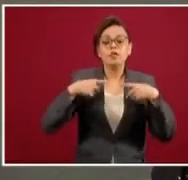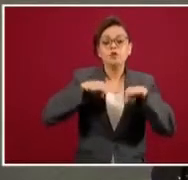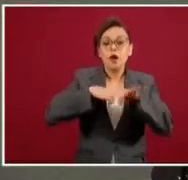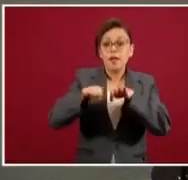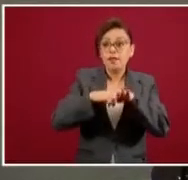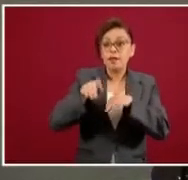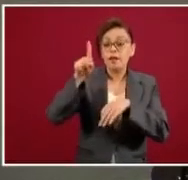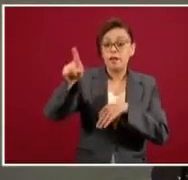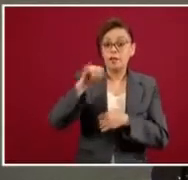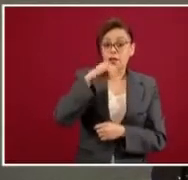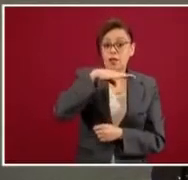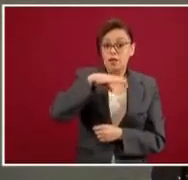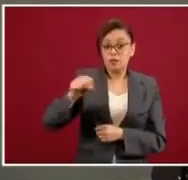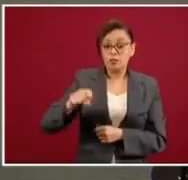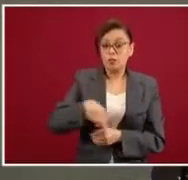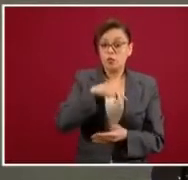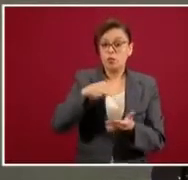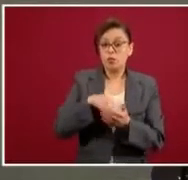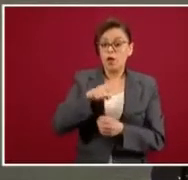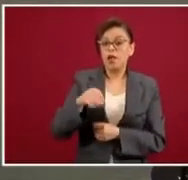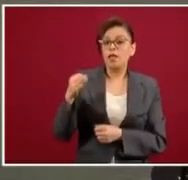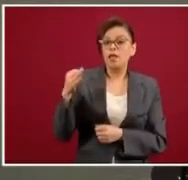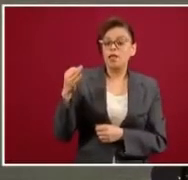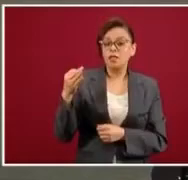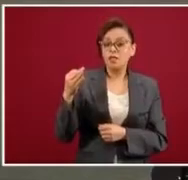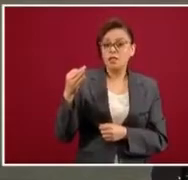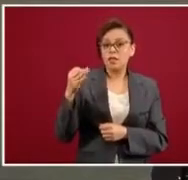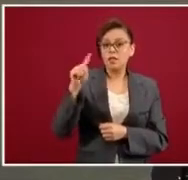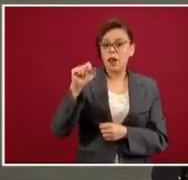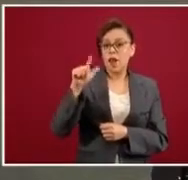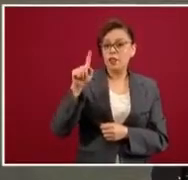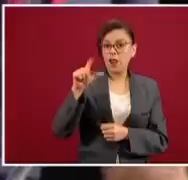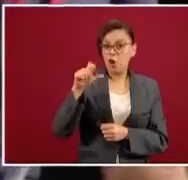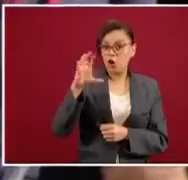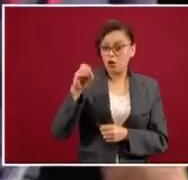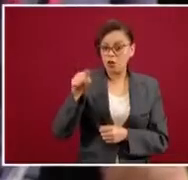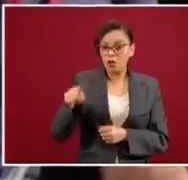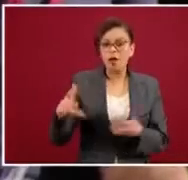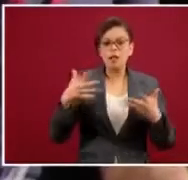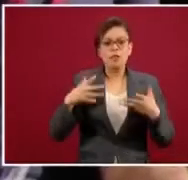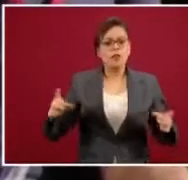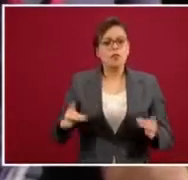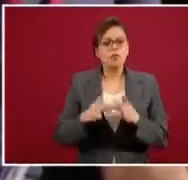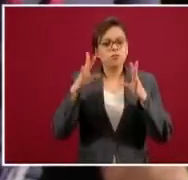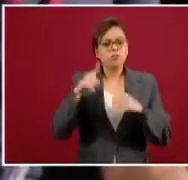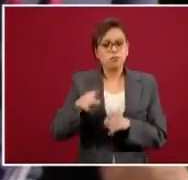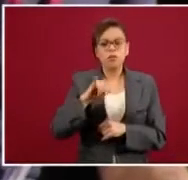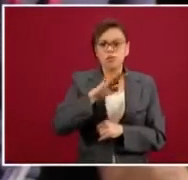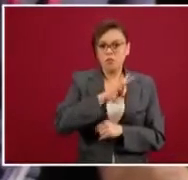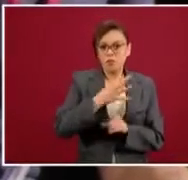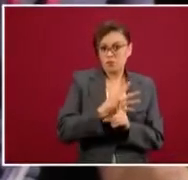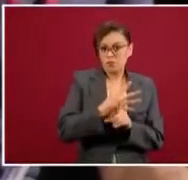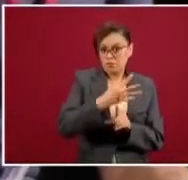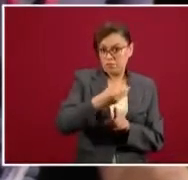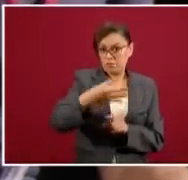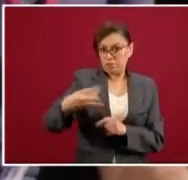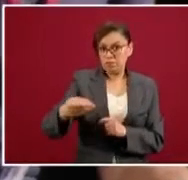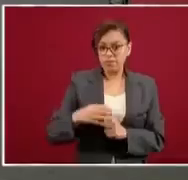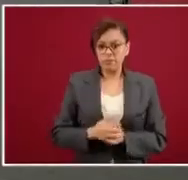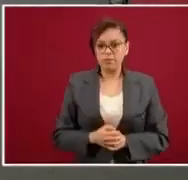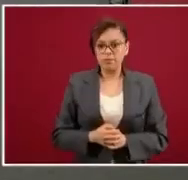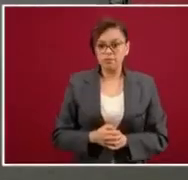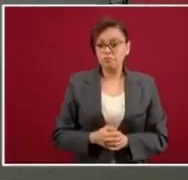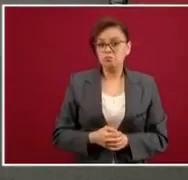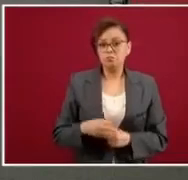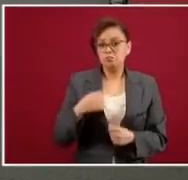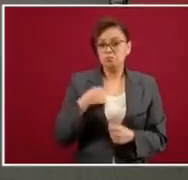Social en Tlatelolco. Se hablaba en redes sociales de un posible contagio ahí, si tienen algún dato. No lo identifico de